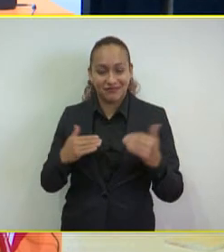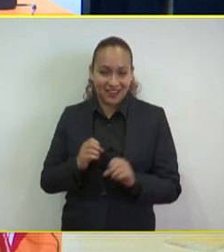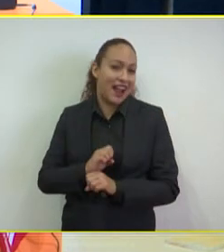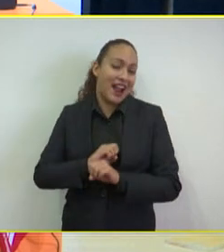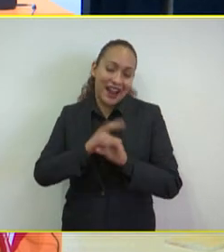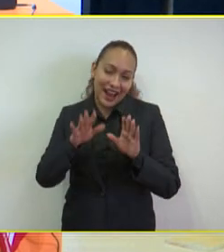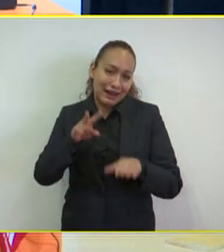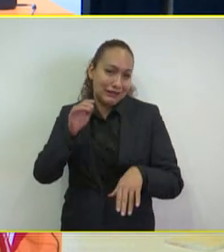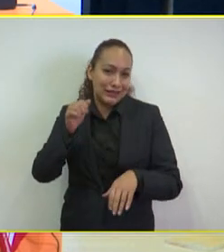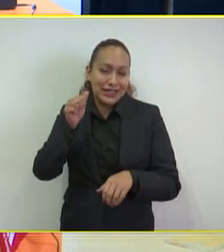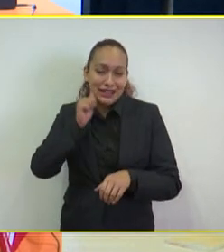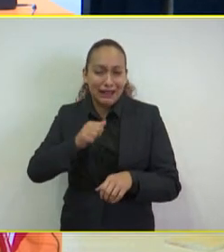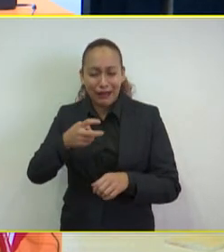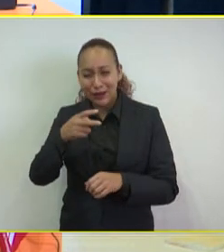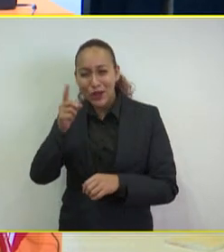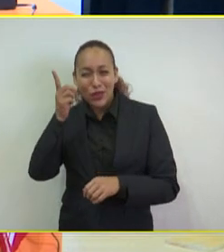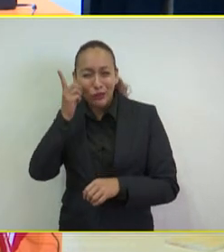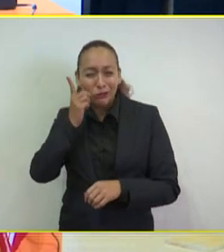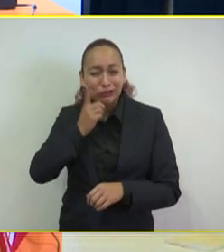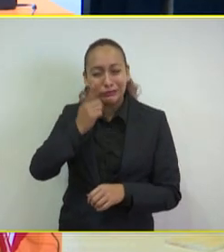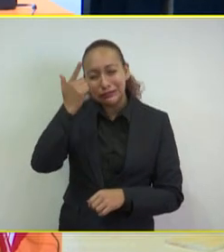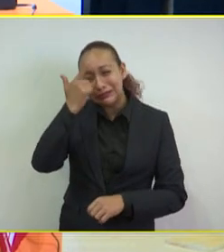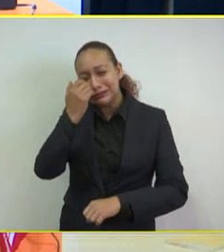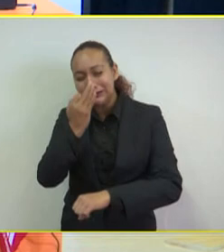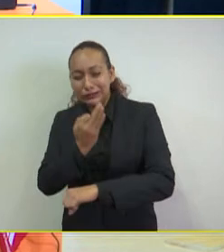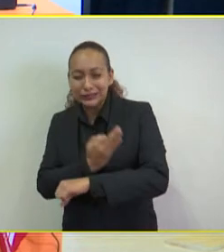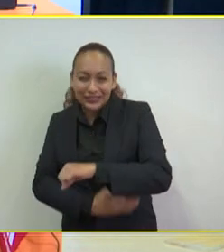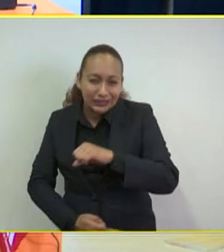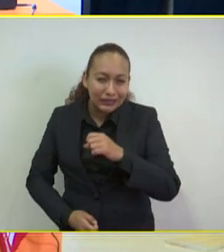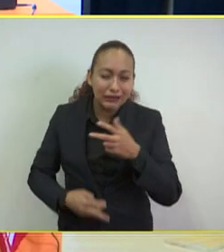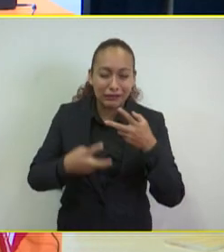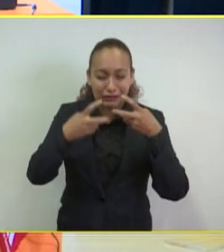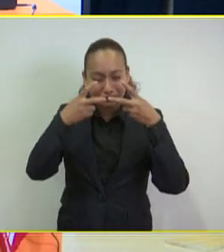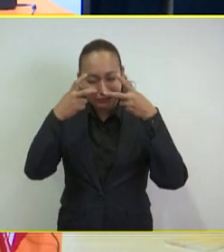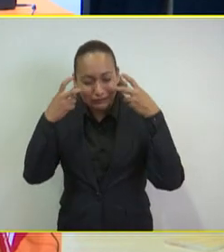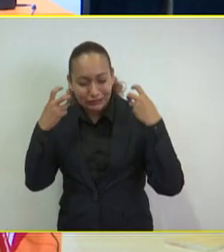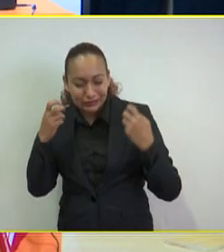andamos. Aquí andamos, y la verdad estoy muy, muy, muy contenta